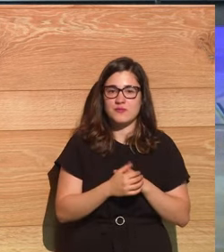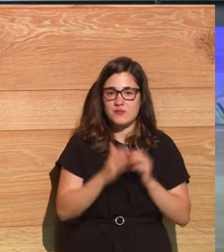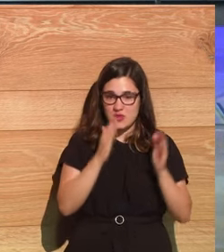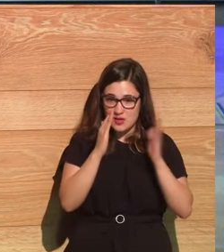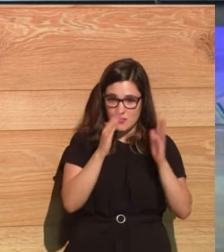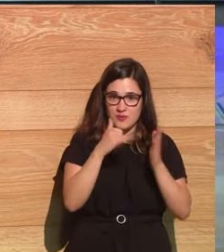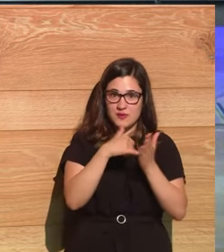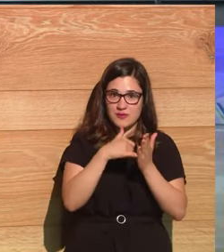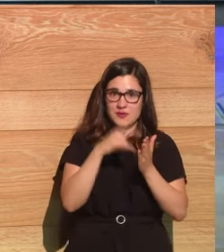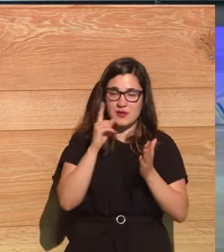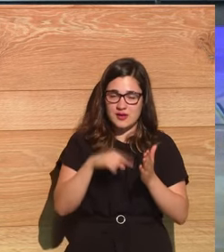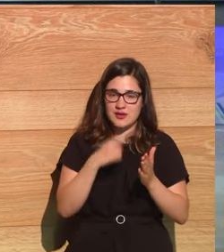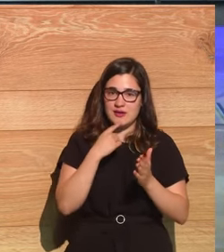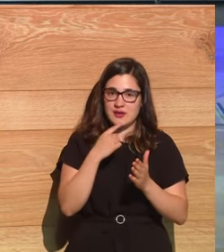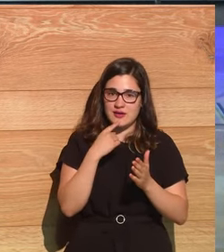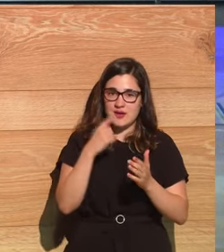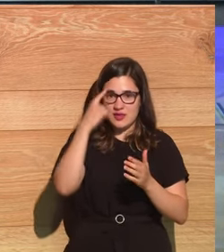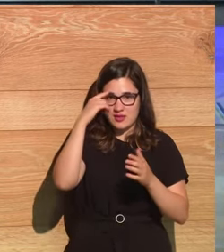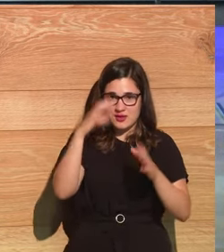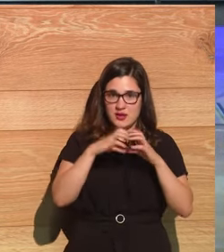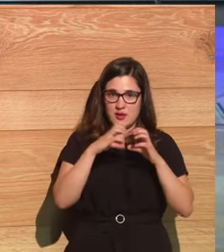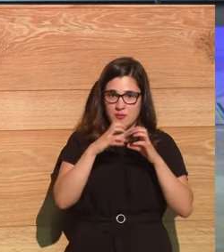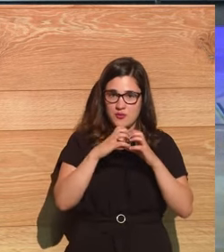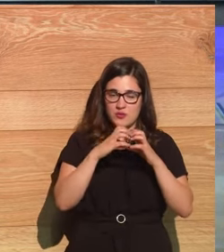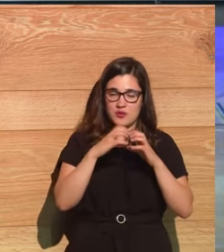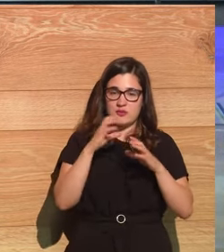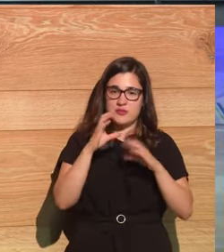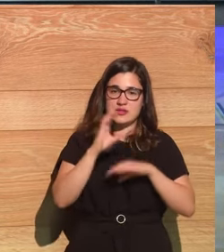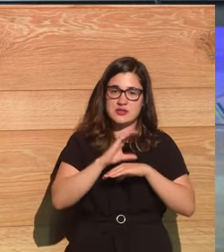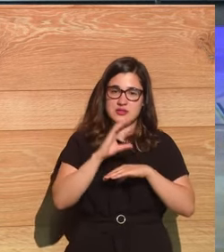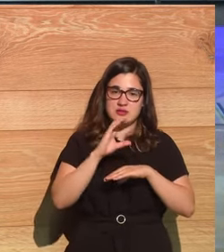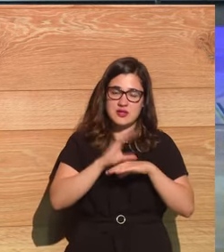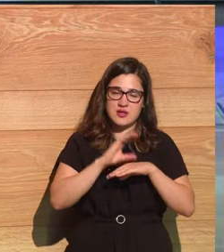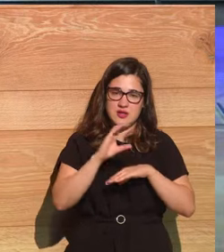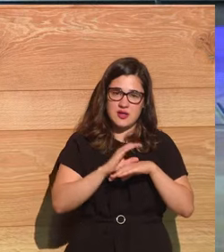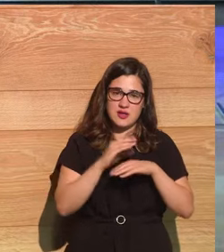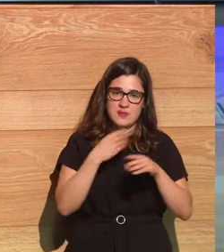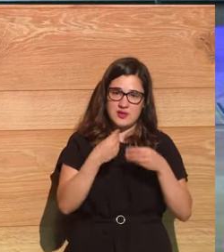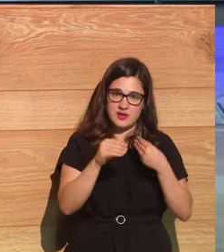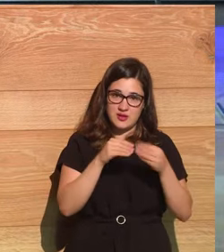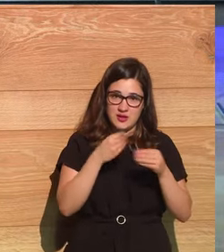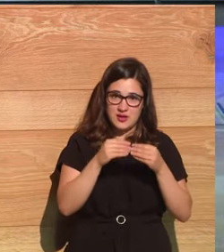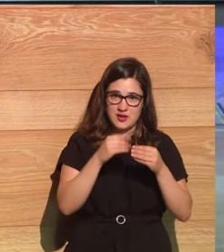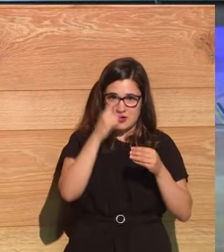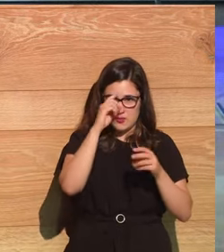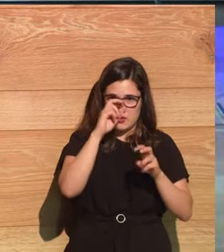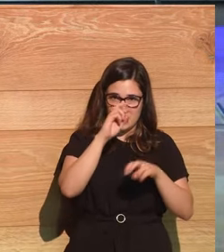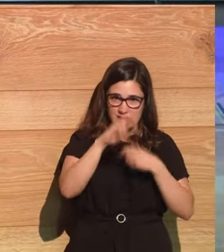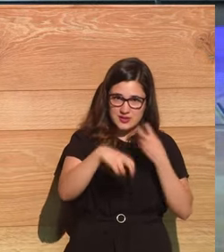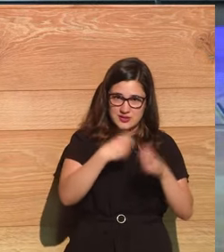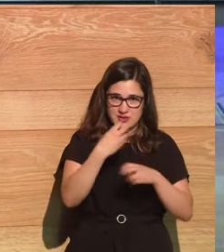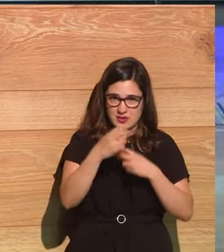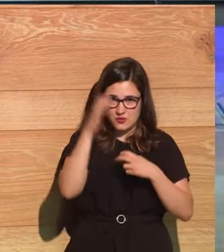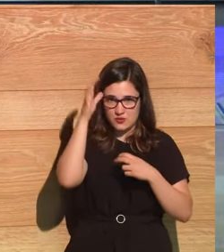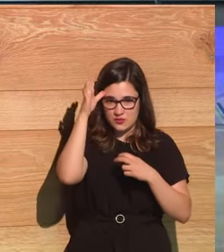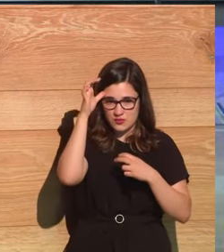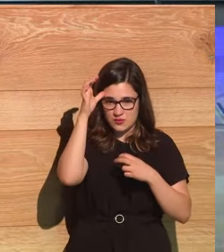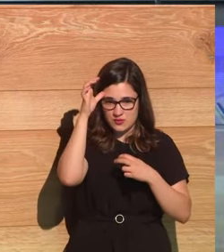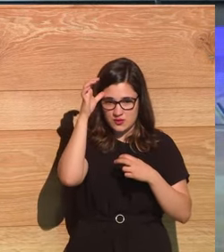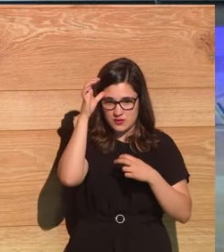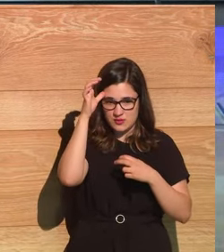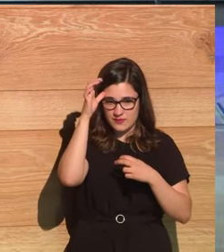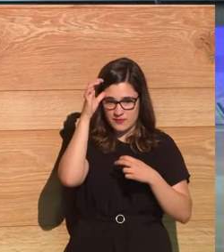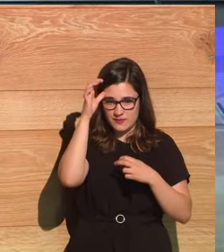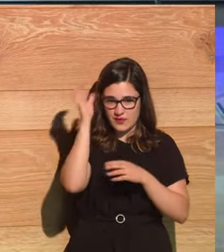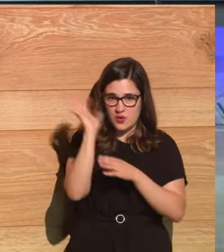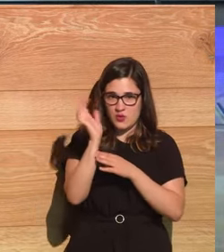que nuestro cerebro aún tiene una capacidad de plasticidad y de reseteo neuronal, es decir, que aún puede madurar y